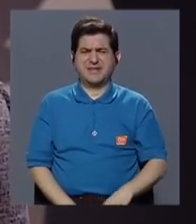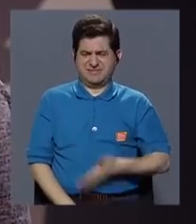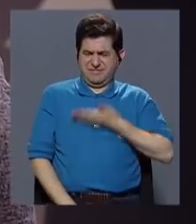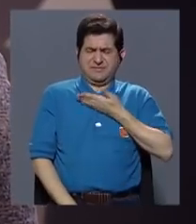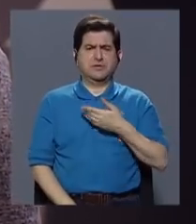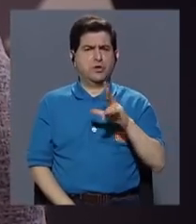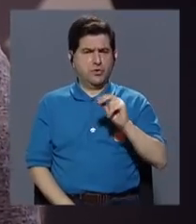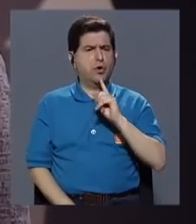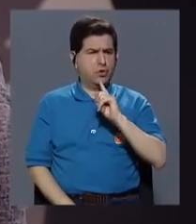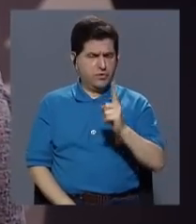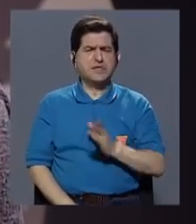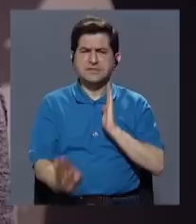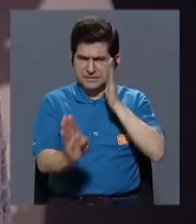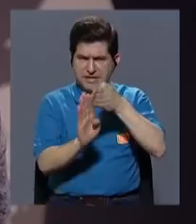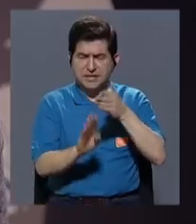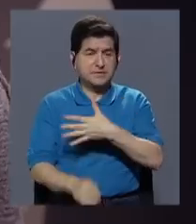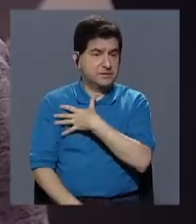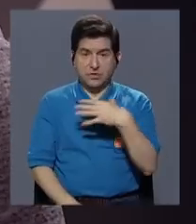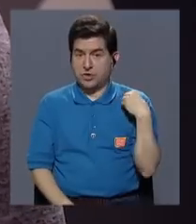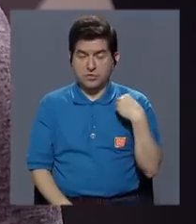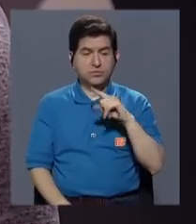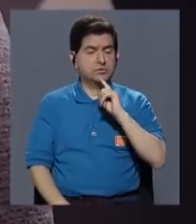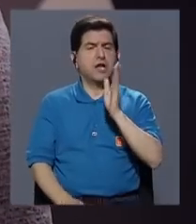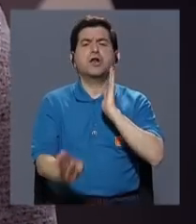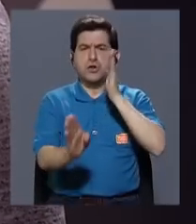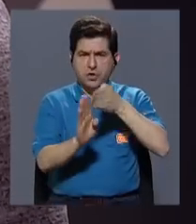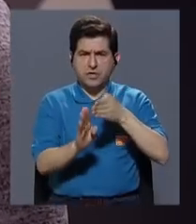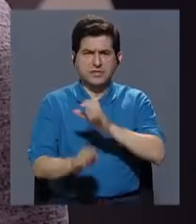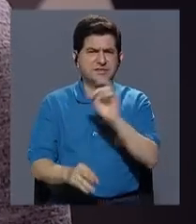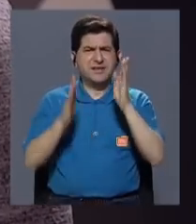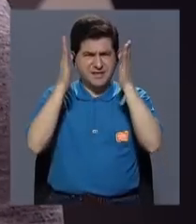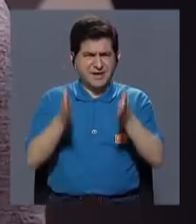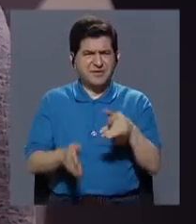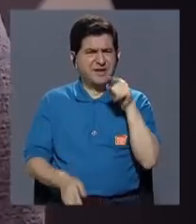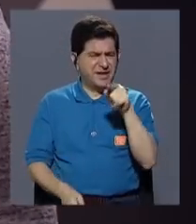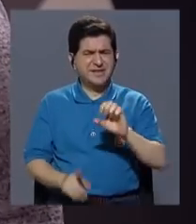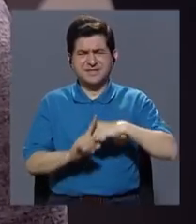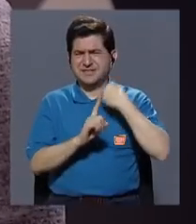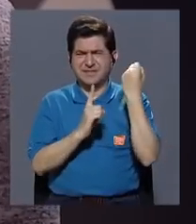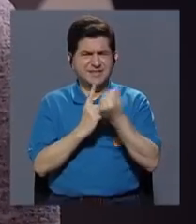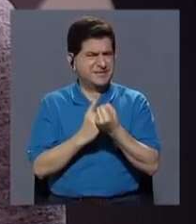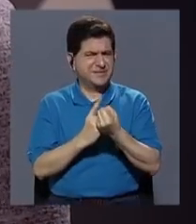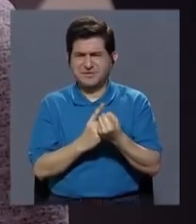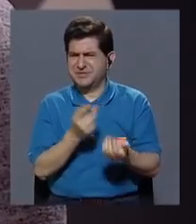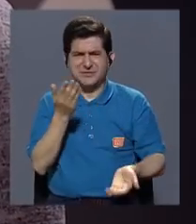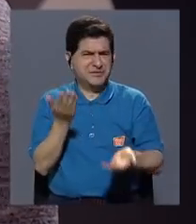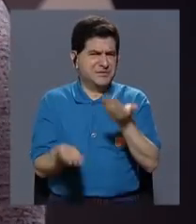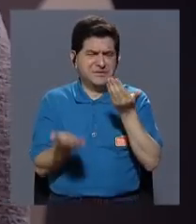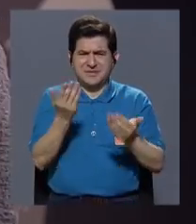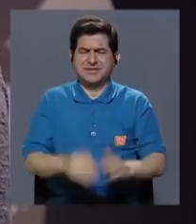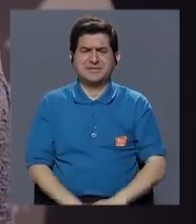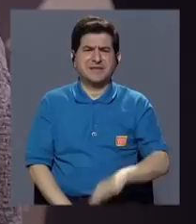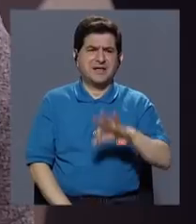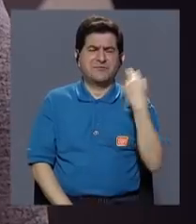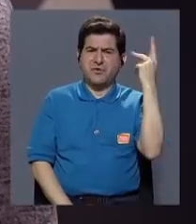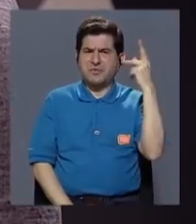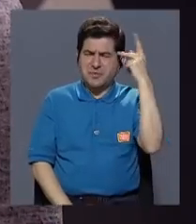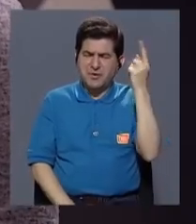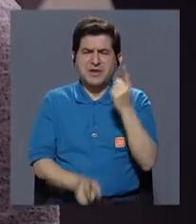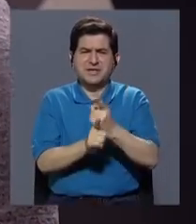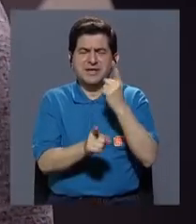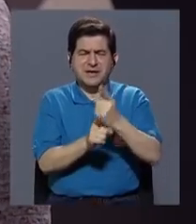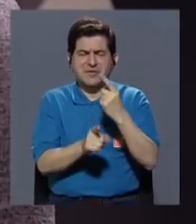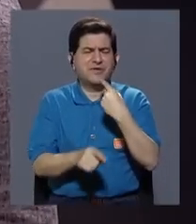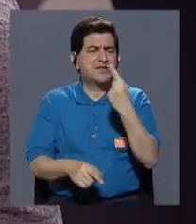dicen las cosas como son si algo no les gusta te lo dicen así y para un tipo son bueno lo hablamos ahorita eres la forma políticamente